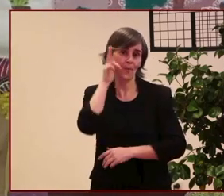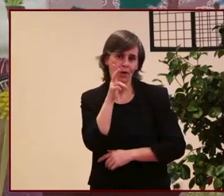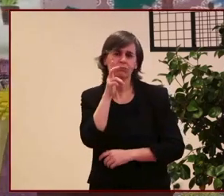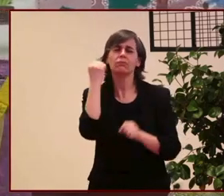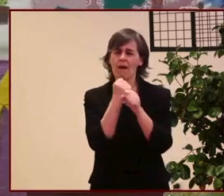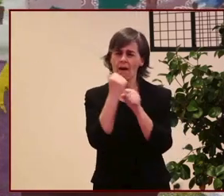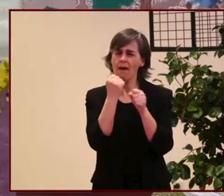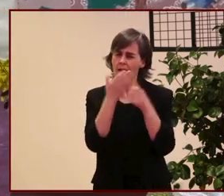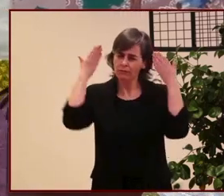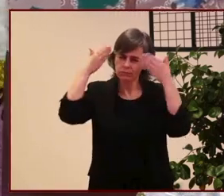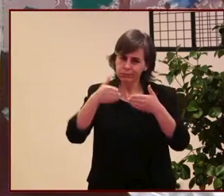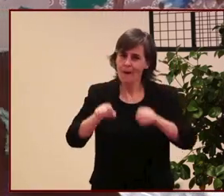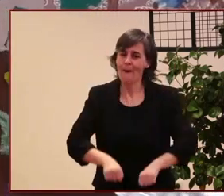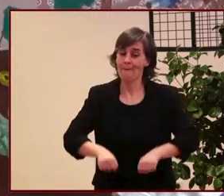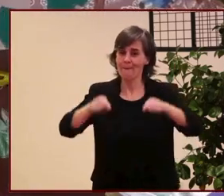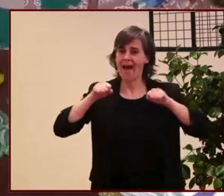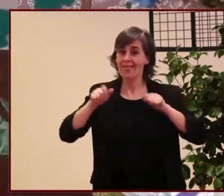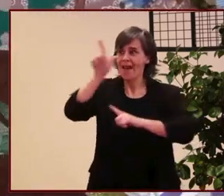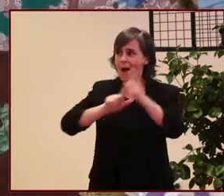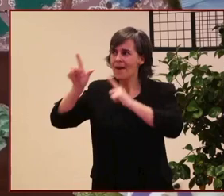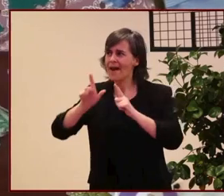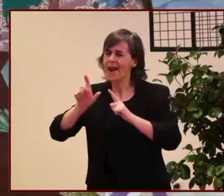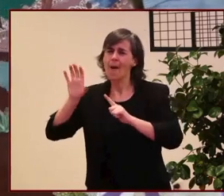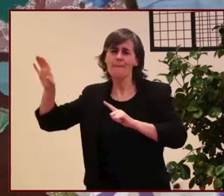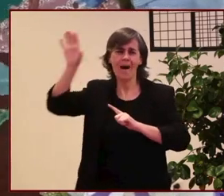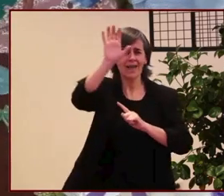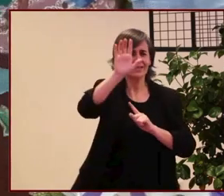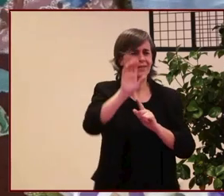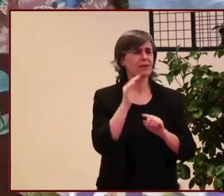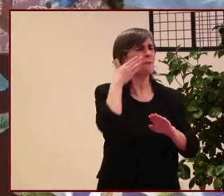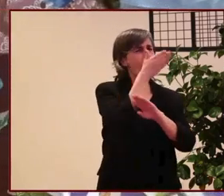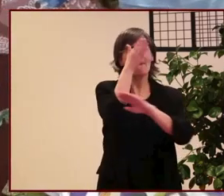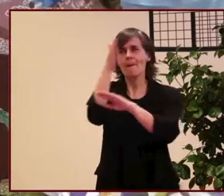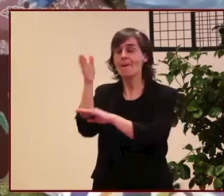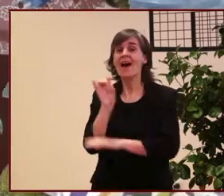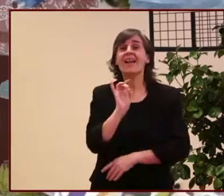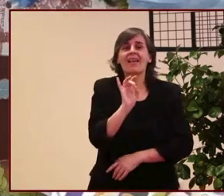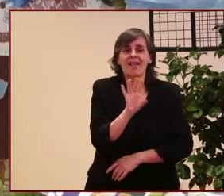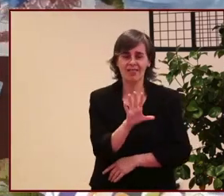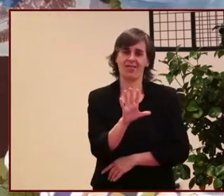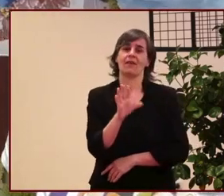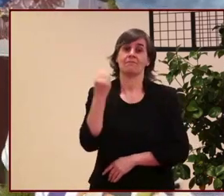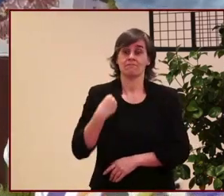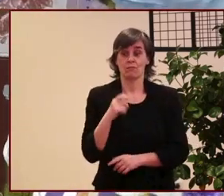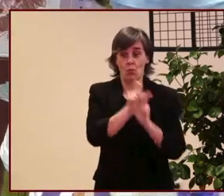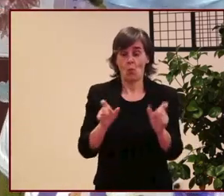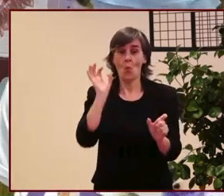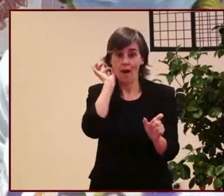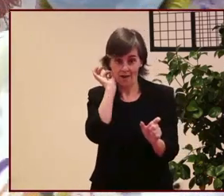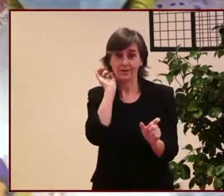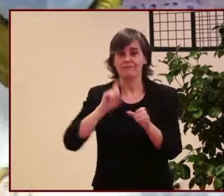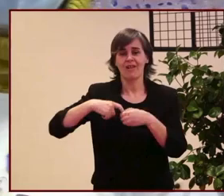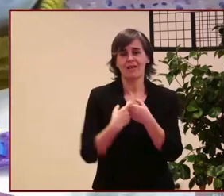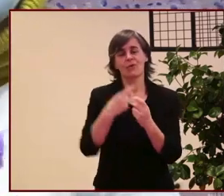metros y que sea pasó por 15 países elas contribuyeron a crear esta obra conjunta que pone en valor